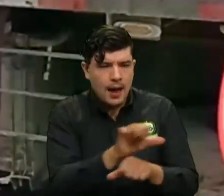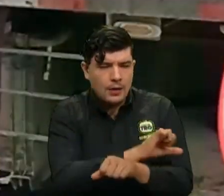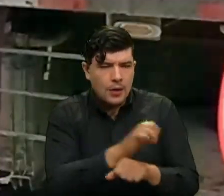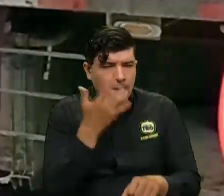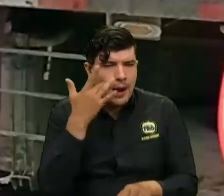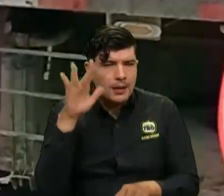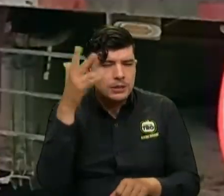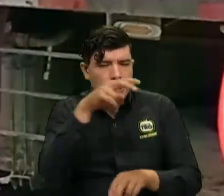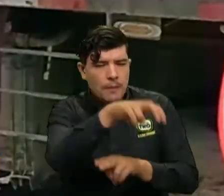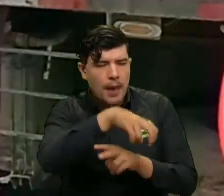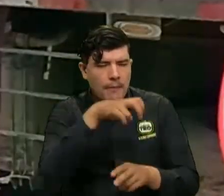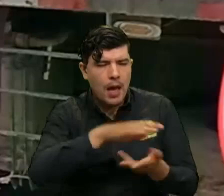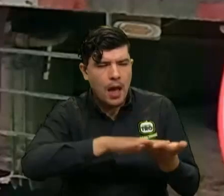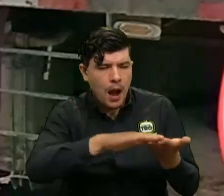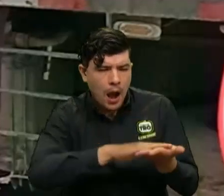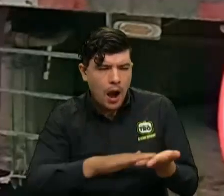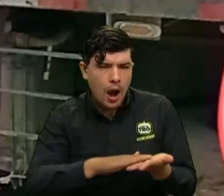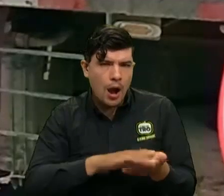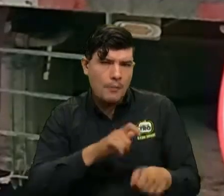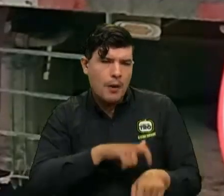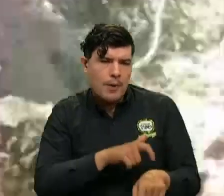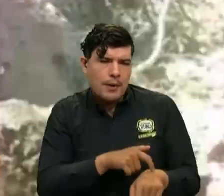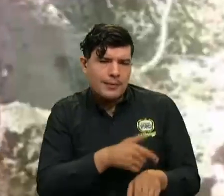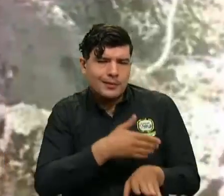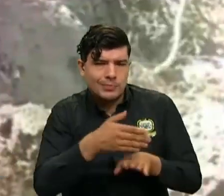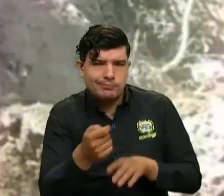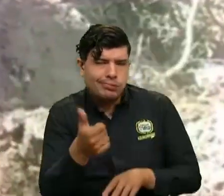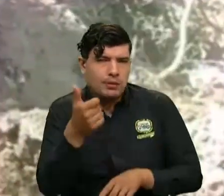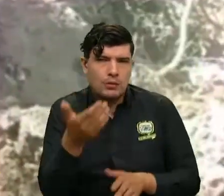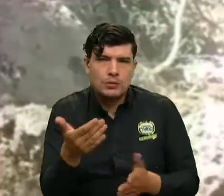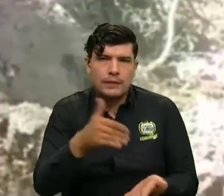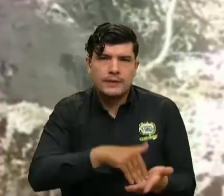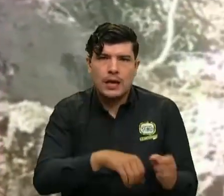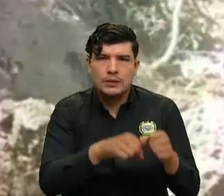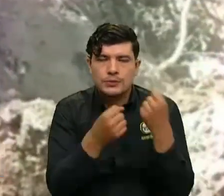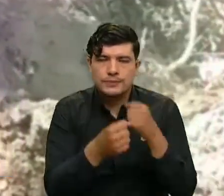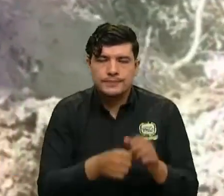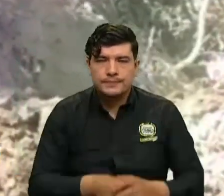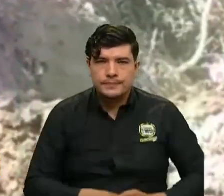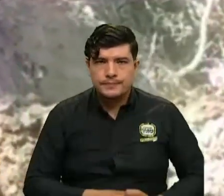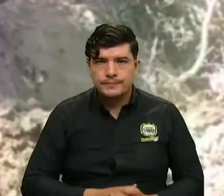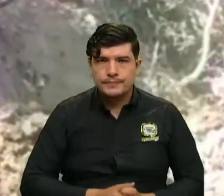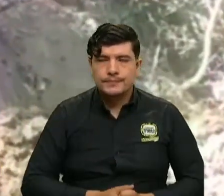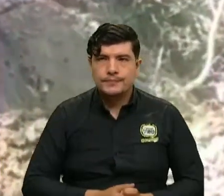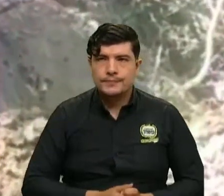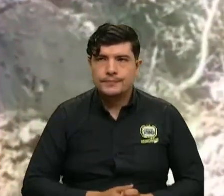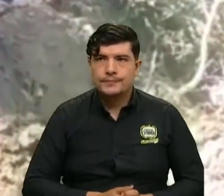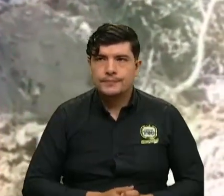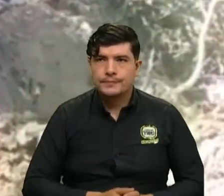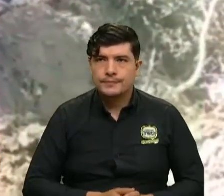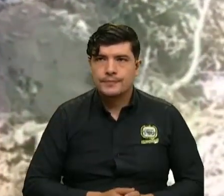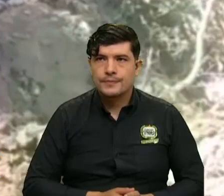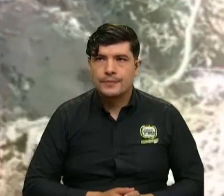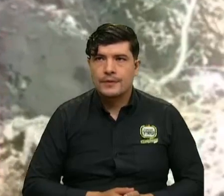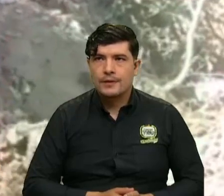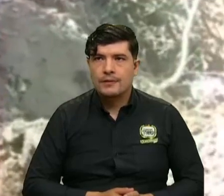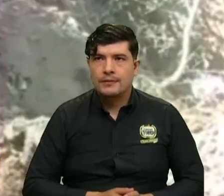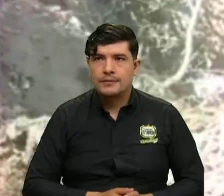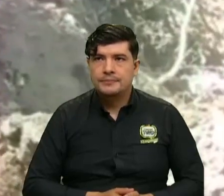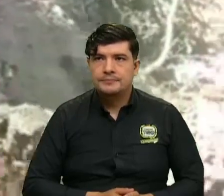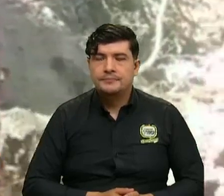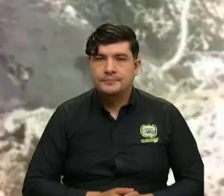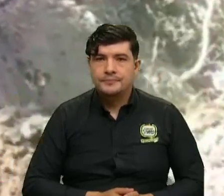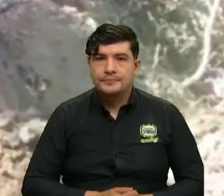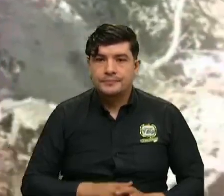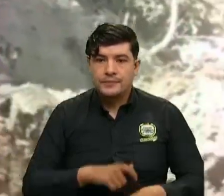diga para que en esta vía, por ejemplo, de este municipio de Chinácota hacia Racumbalia y Herrán, siempre se presentan dificultades, así cuando hay